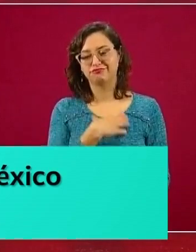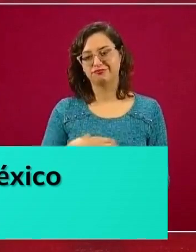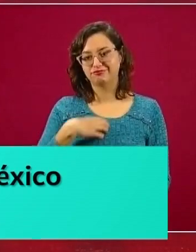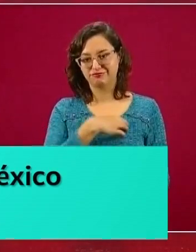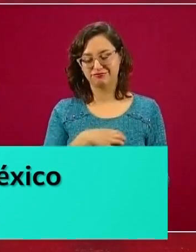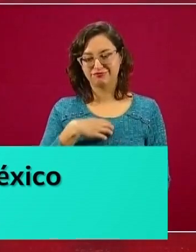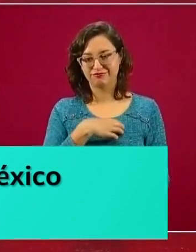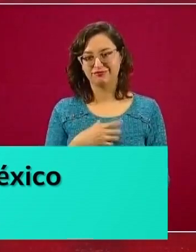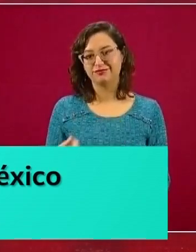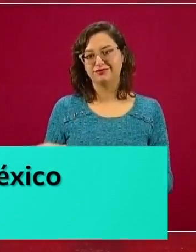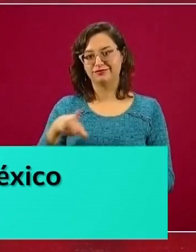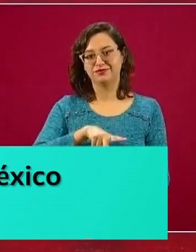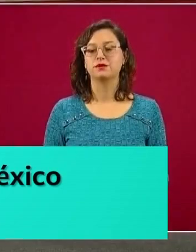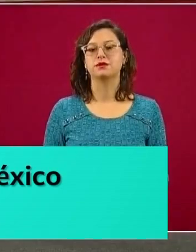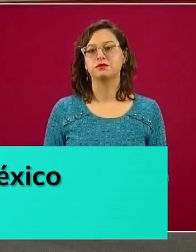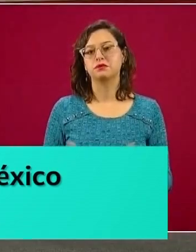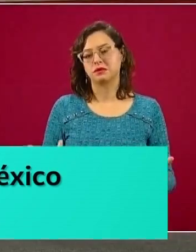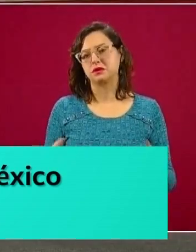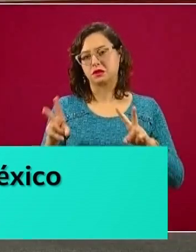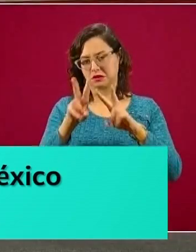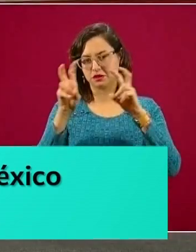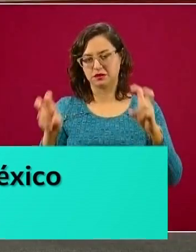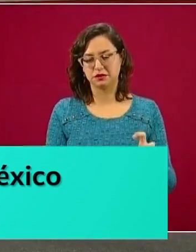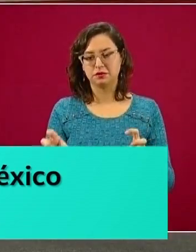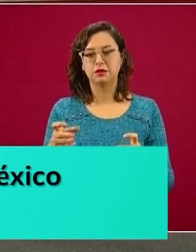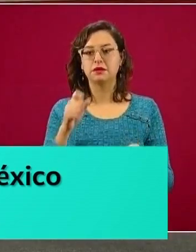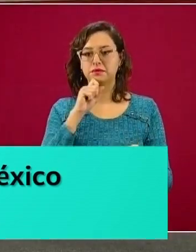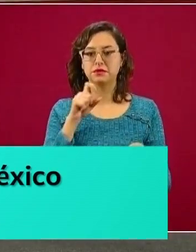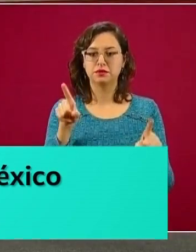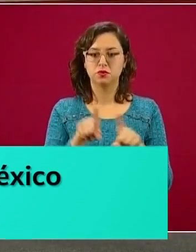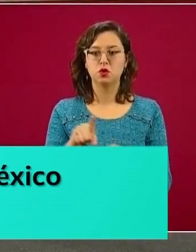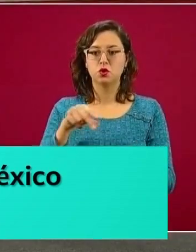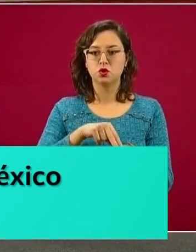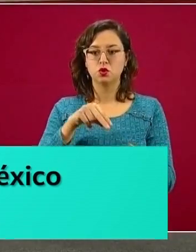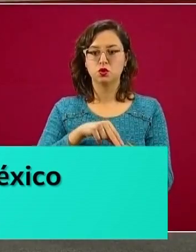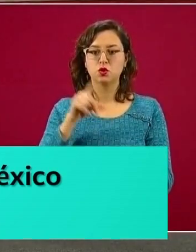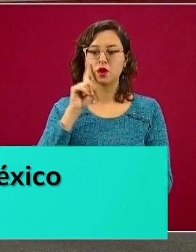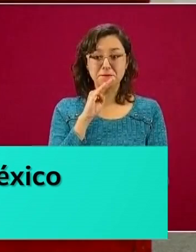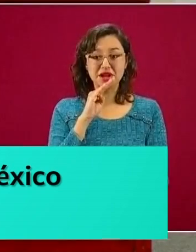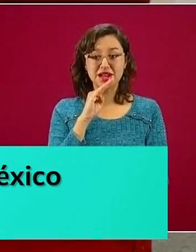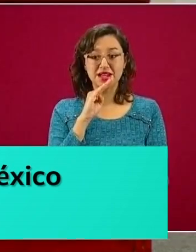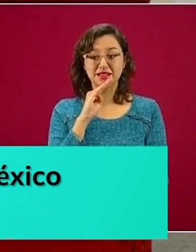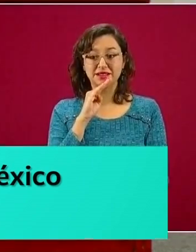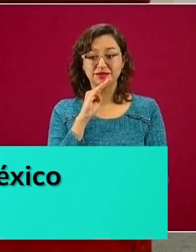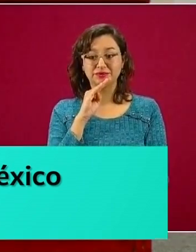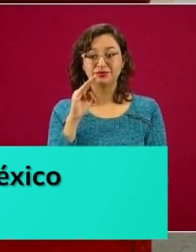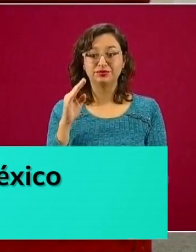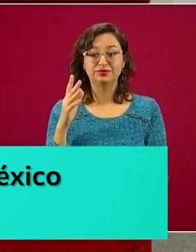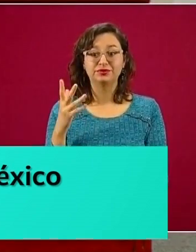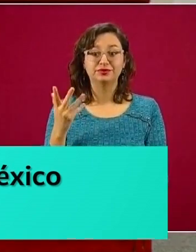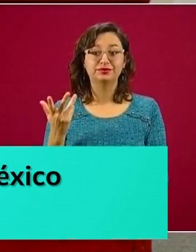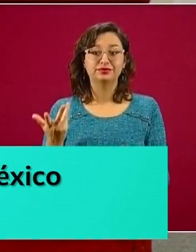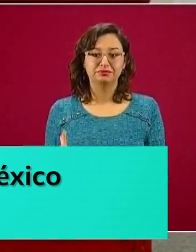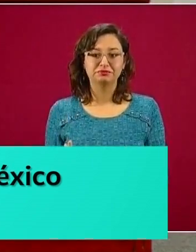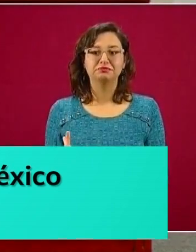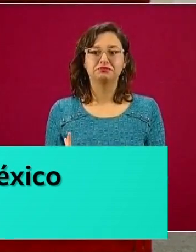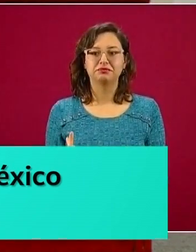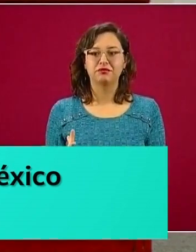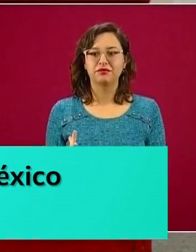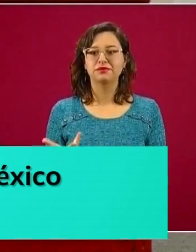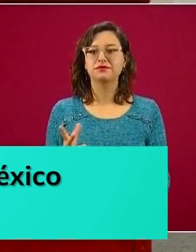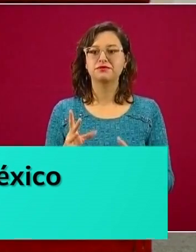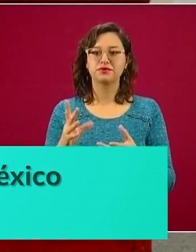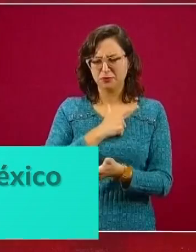de kobe 19 en méxico llegó a 35.000 22 con la suma de mil 562 mientras los fallecimientos